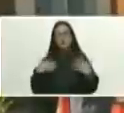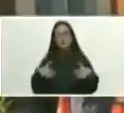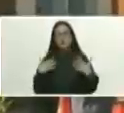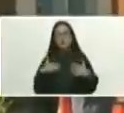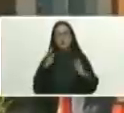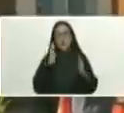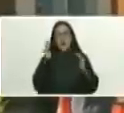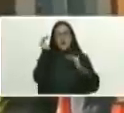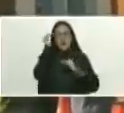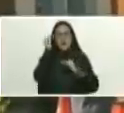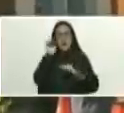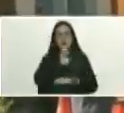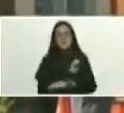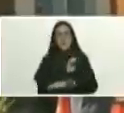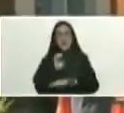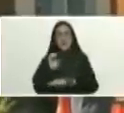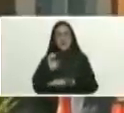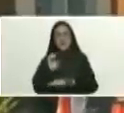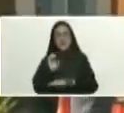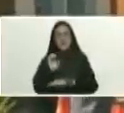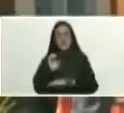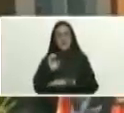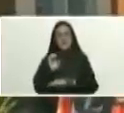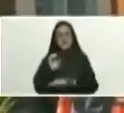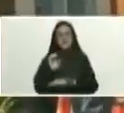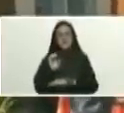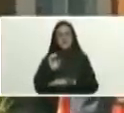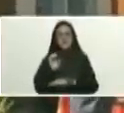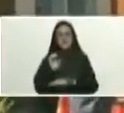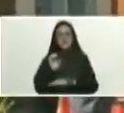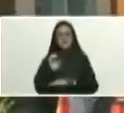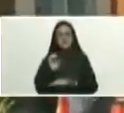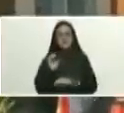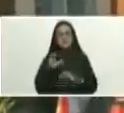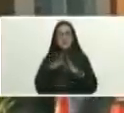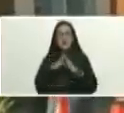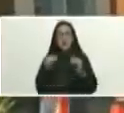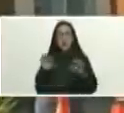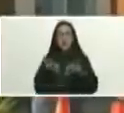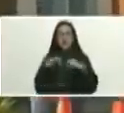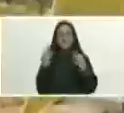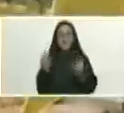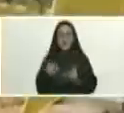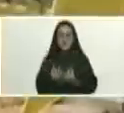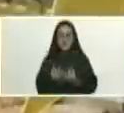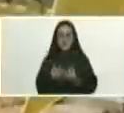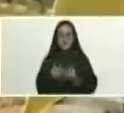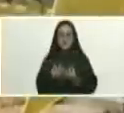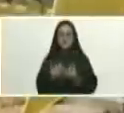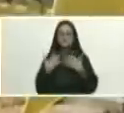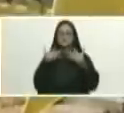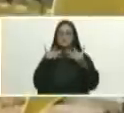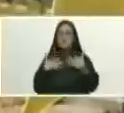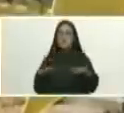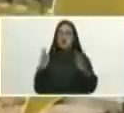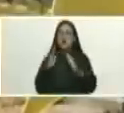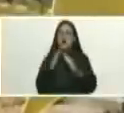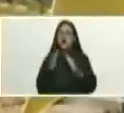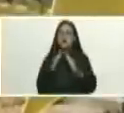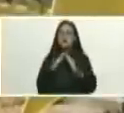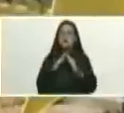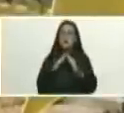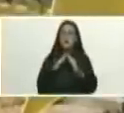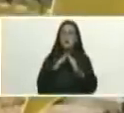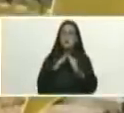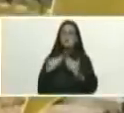para atender justamente a las familias que tuvieron pérdida total